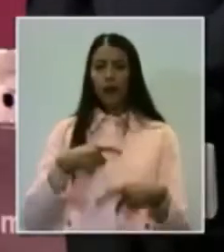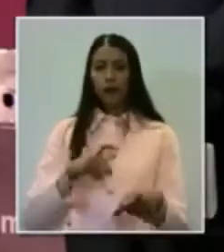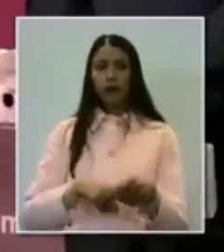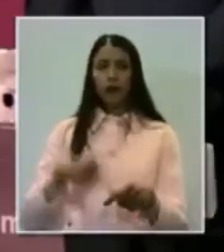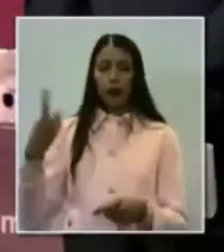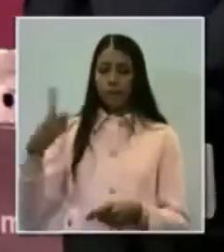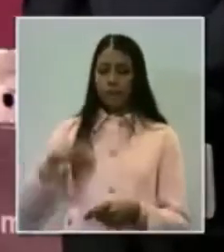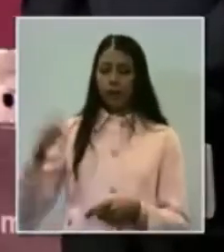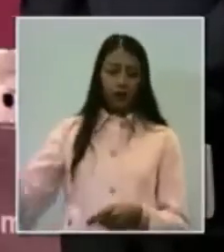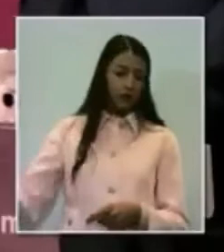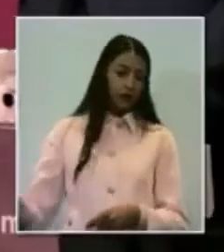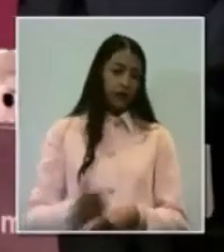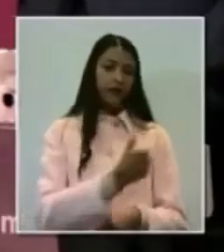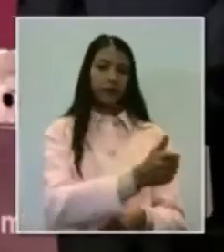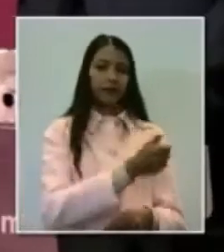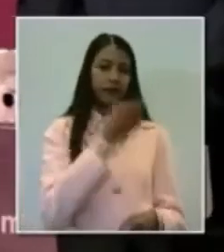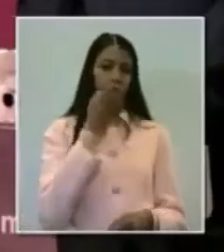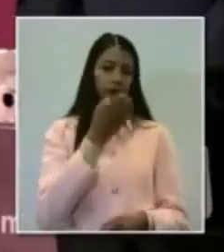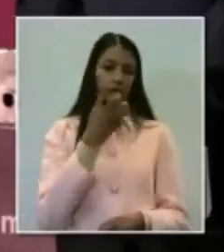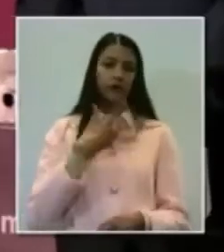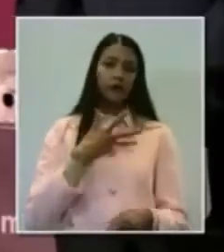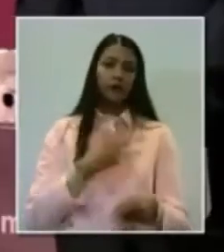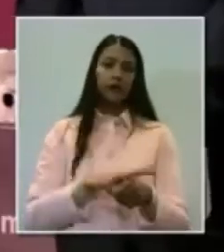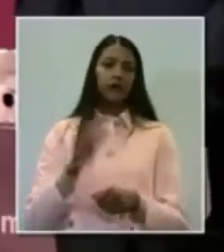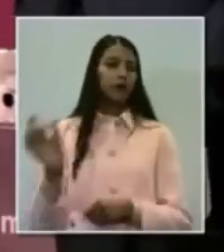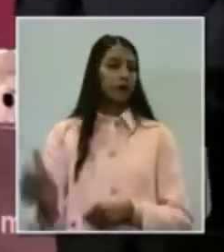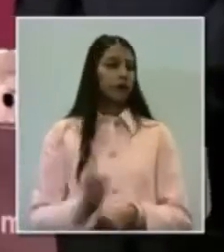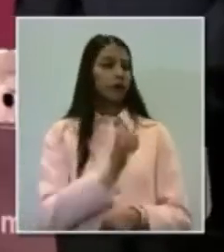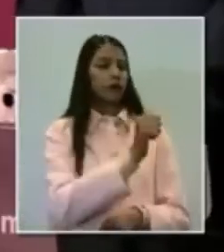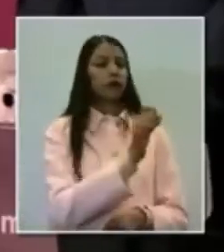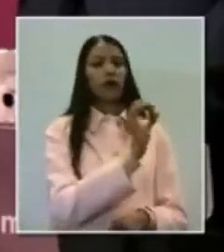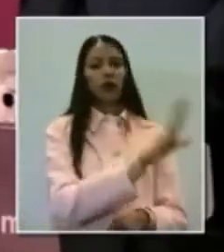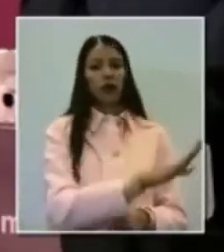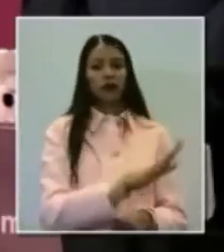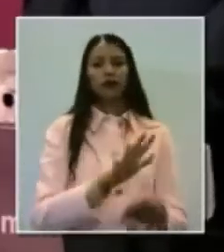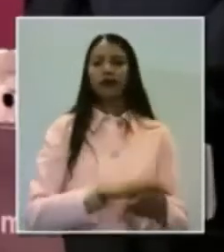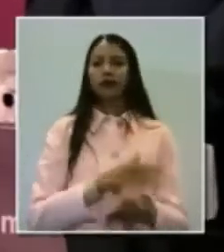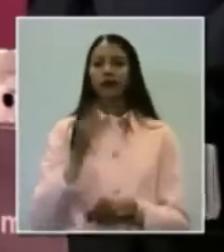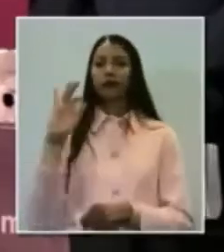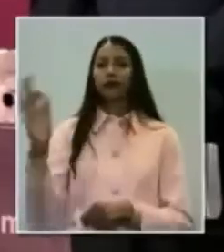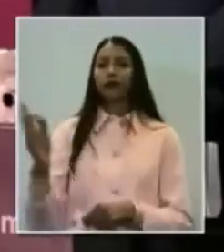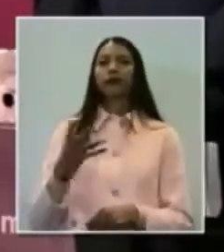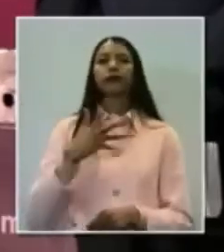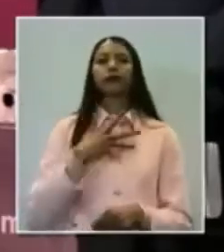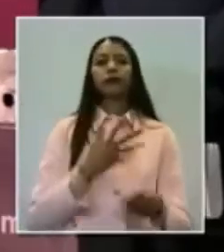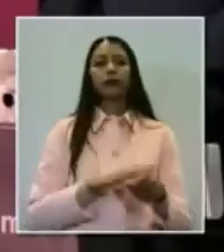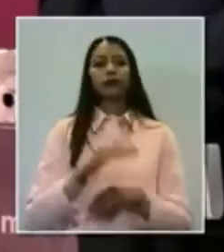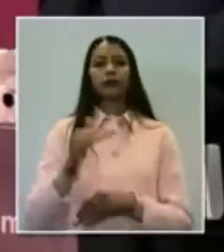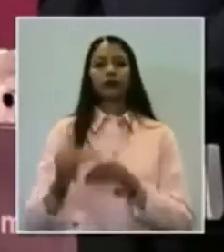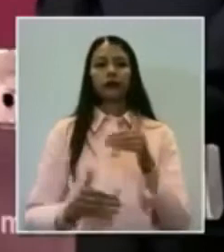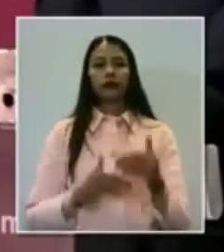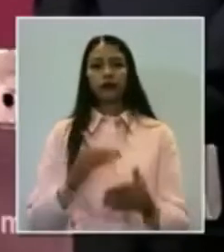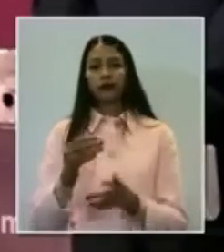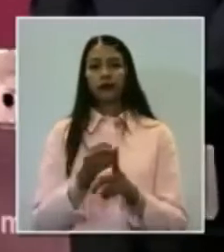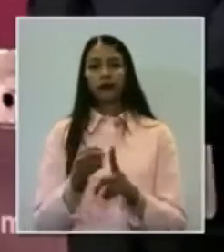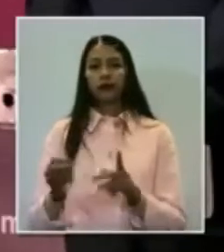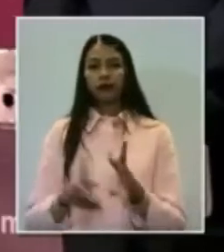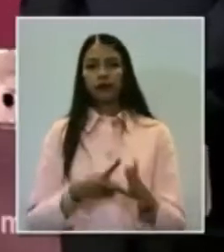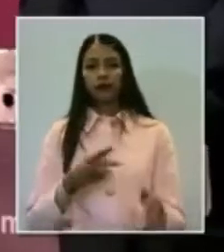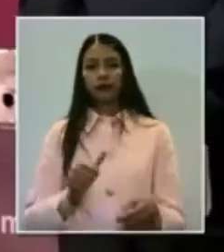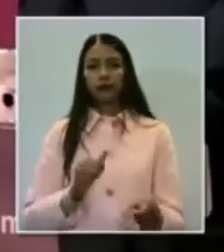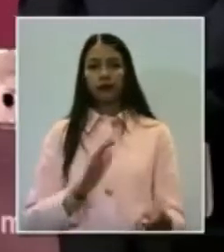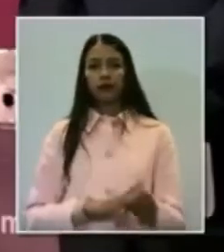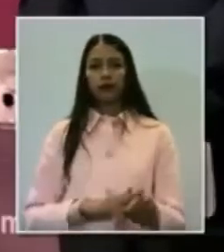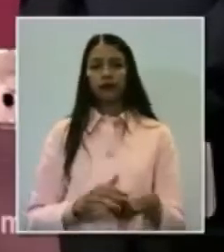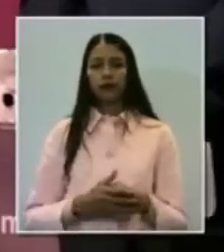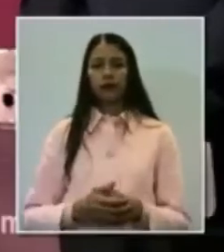que mandamos a las escuelas son los que tenemos que enviar. Entonces, la federación lo que nos exige es que avancemos en el reordenamiento